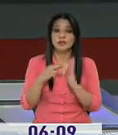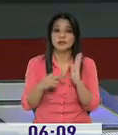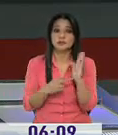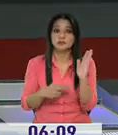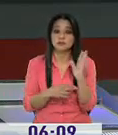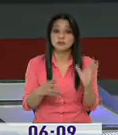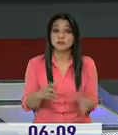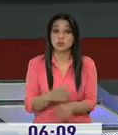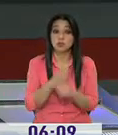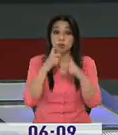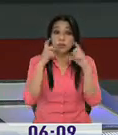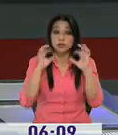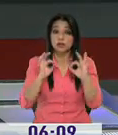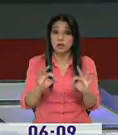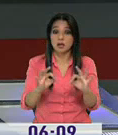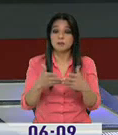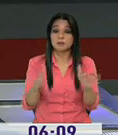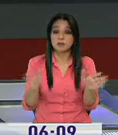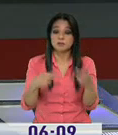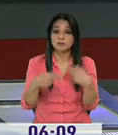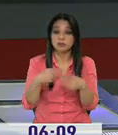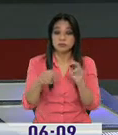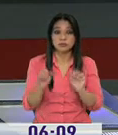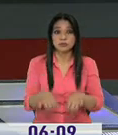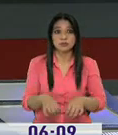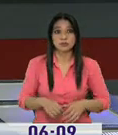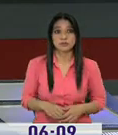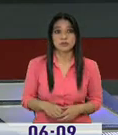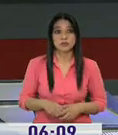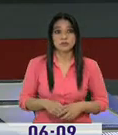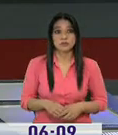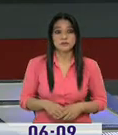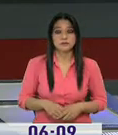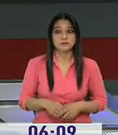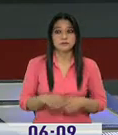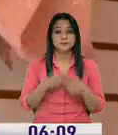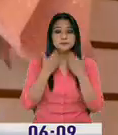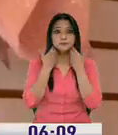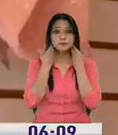bioseguridad para aperturar sus negocios. Veamos.